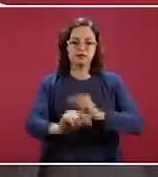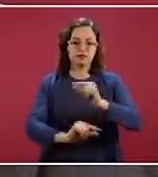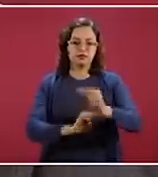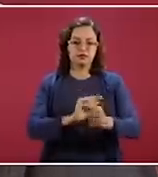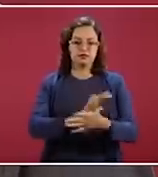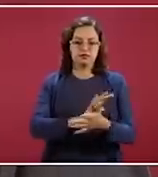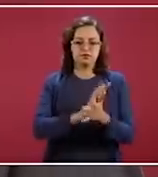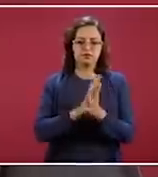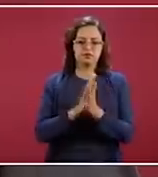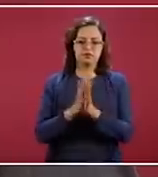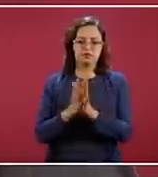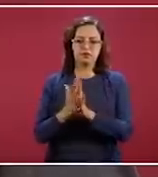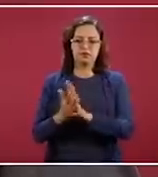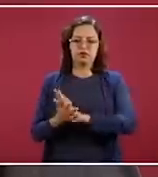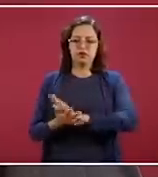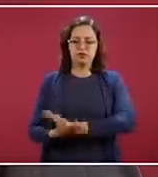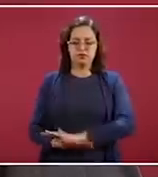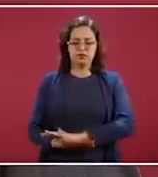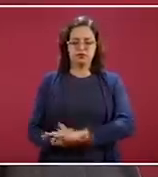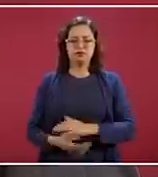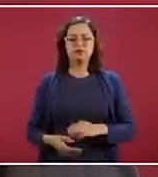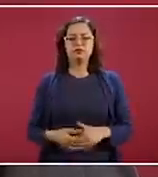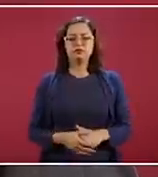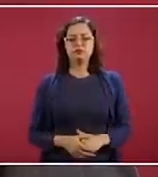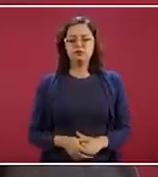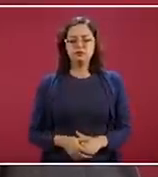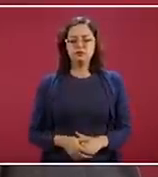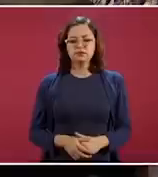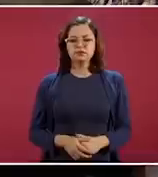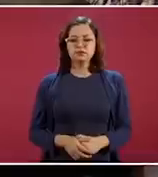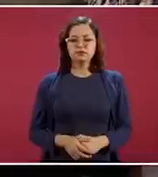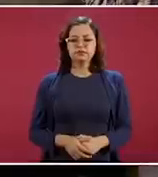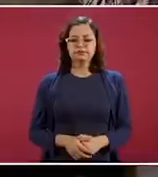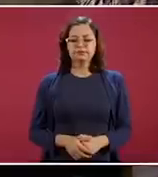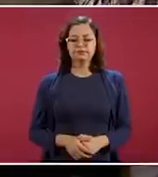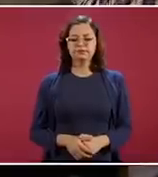la actitud de